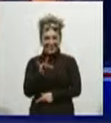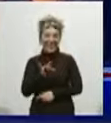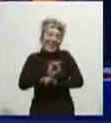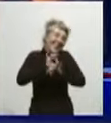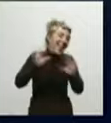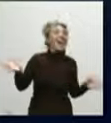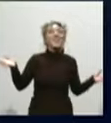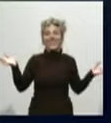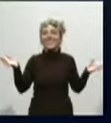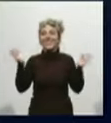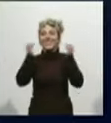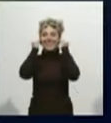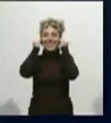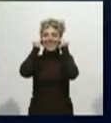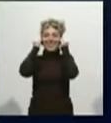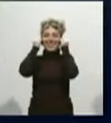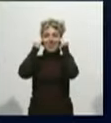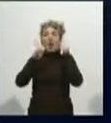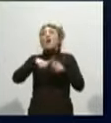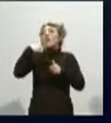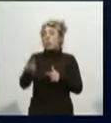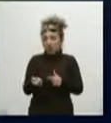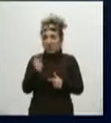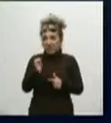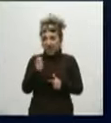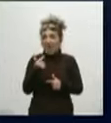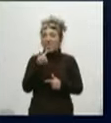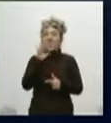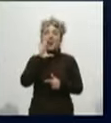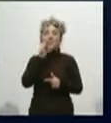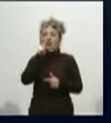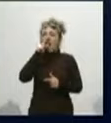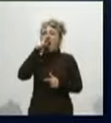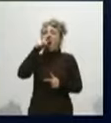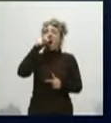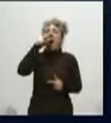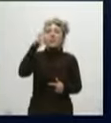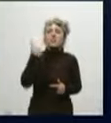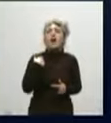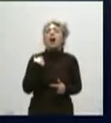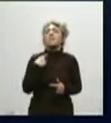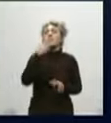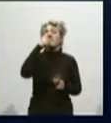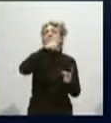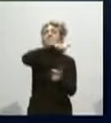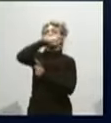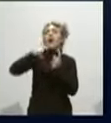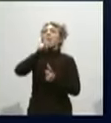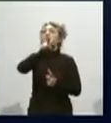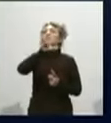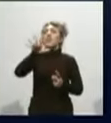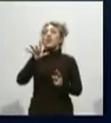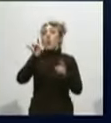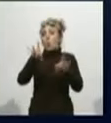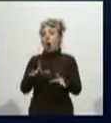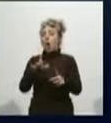Claro. Y después, nada, van pasando los años y cumplieron los 25 años de casado, las bodas de plata. Dice que la boda de